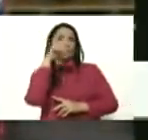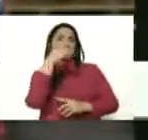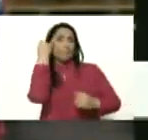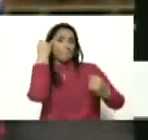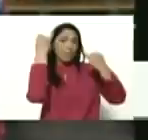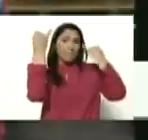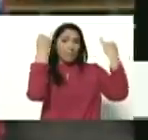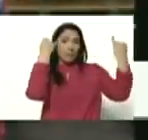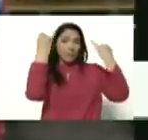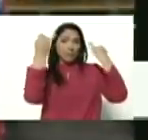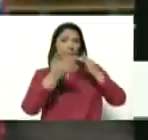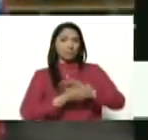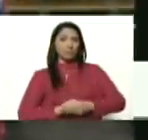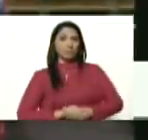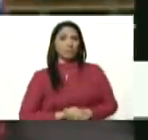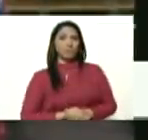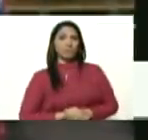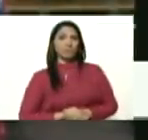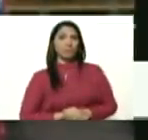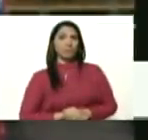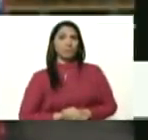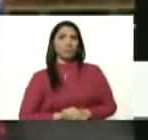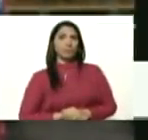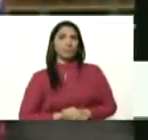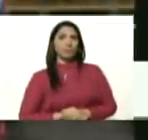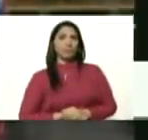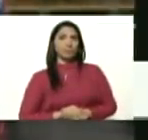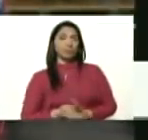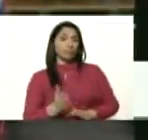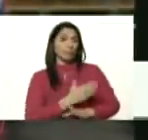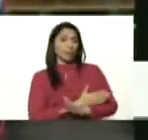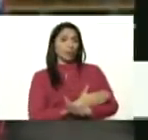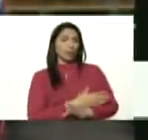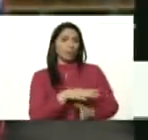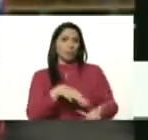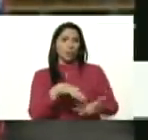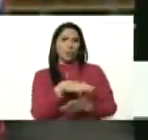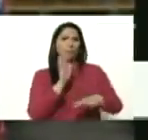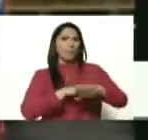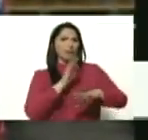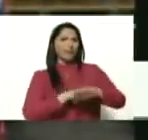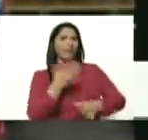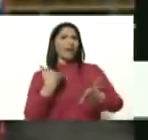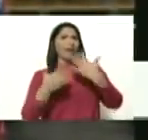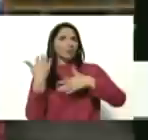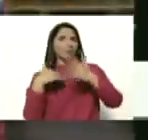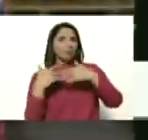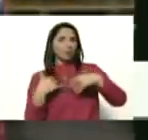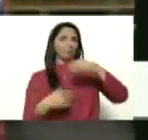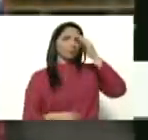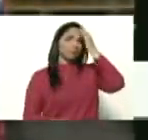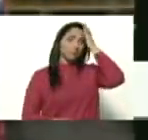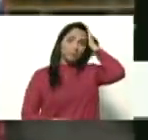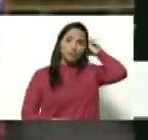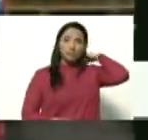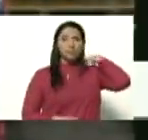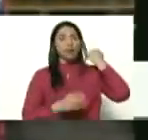inteligencia que podía resolver la crisis que existía en ese momento, 3 años atrás, cuando usted en la Avenida